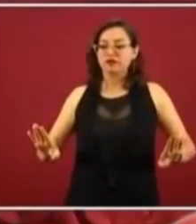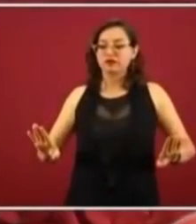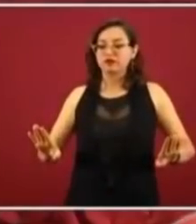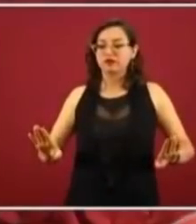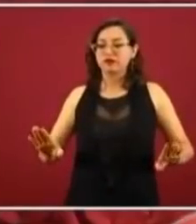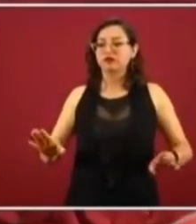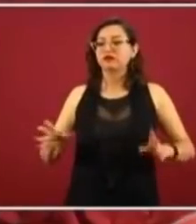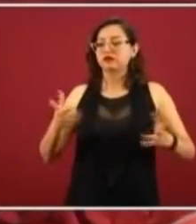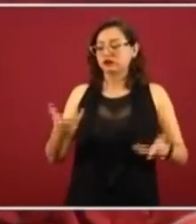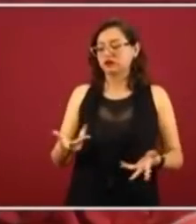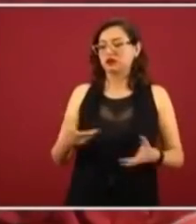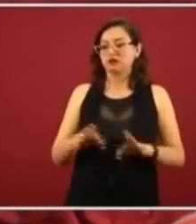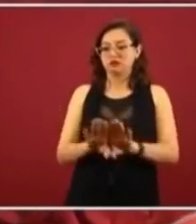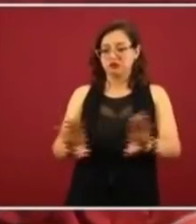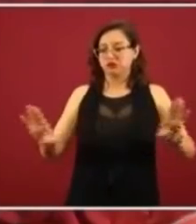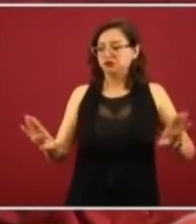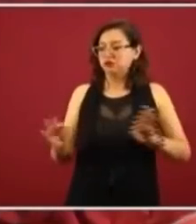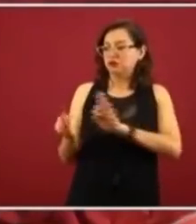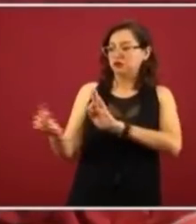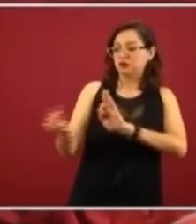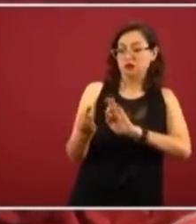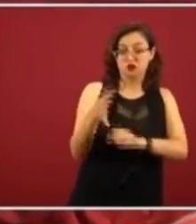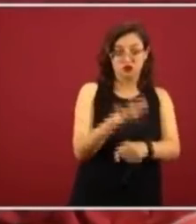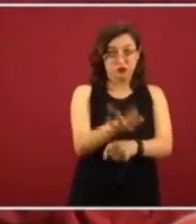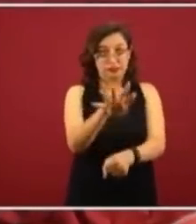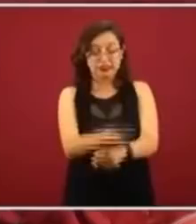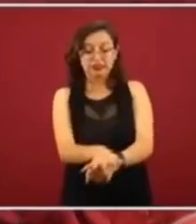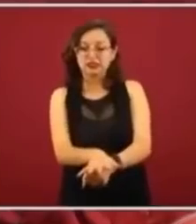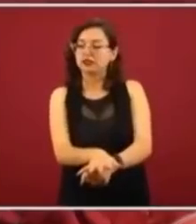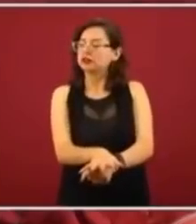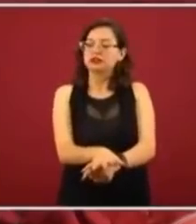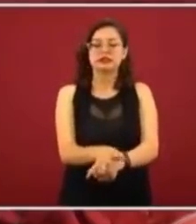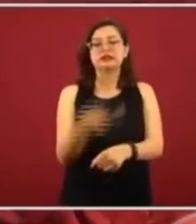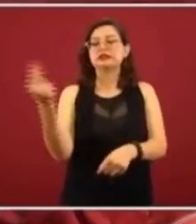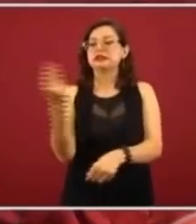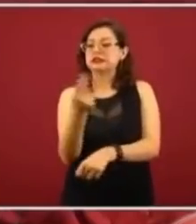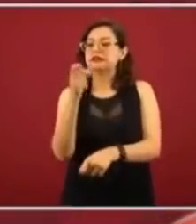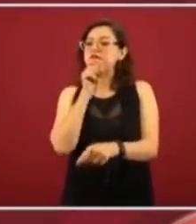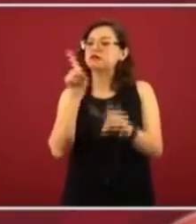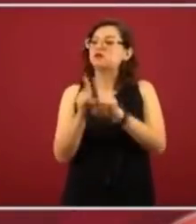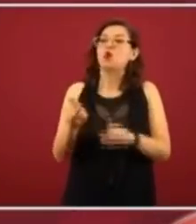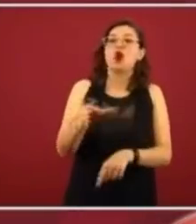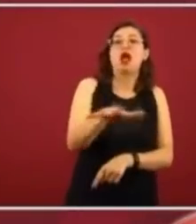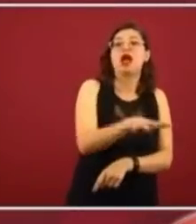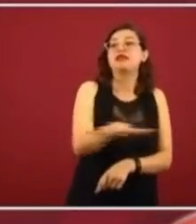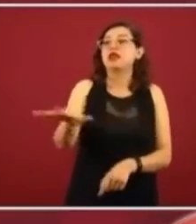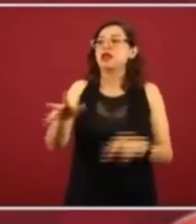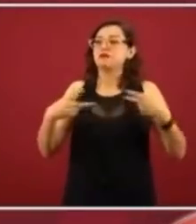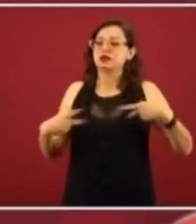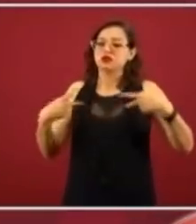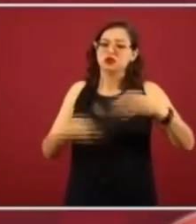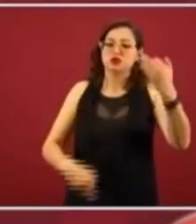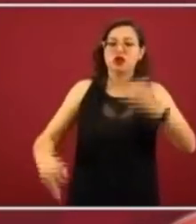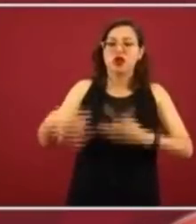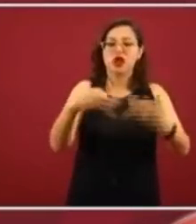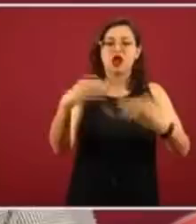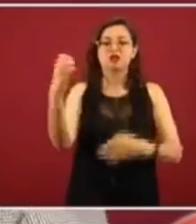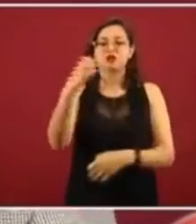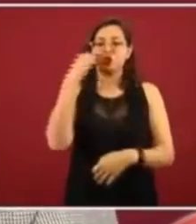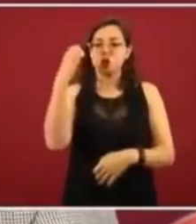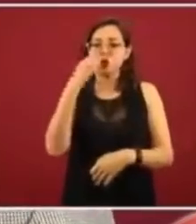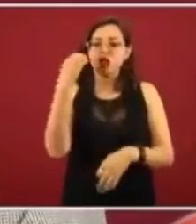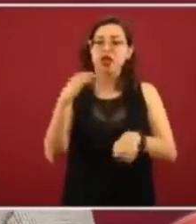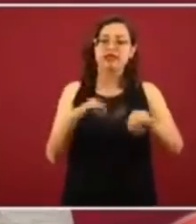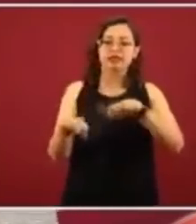sana distancia, pero eso no basta. Se necesitan medidas generales, donde escuelas,